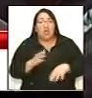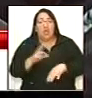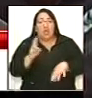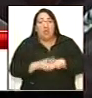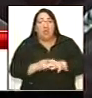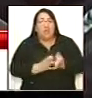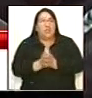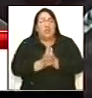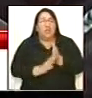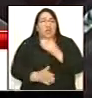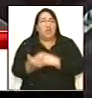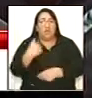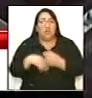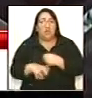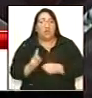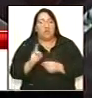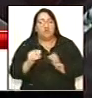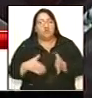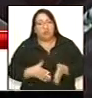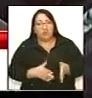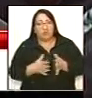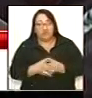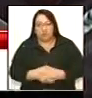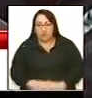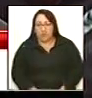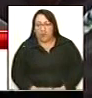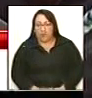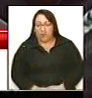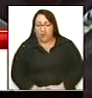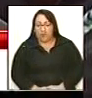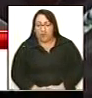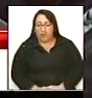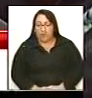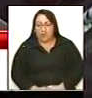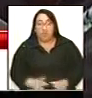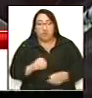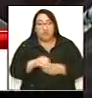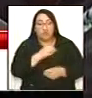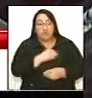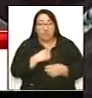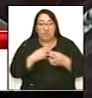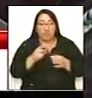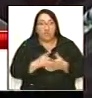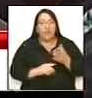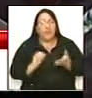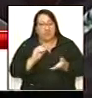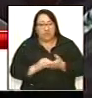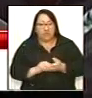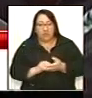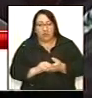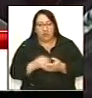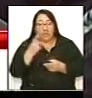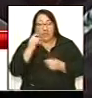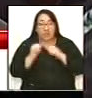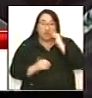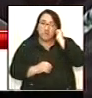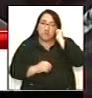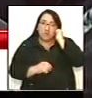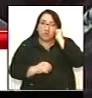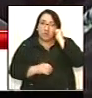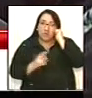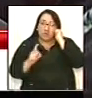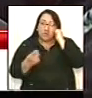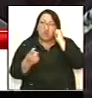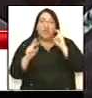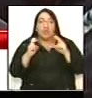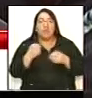votos gana, sino que acá hay una carrera judicial, hay una carrera en el Ministerio Público que establece criterios. Entonces, ese es el primer